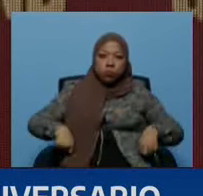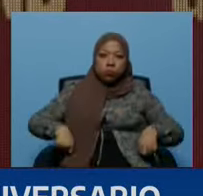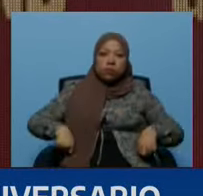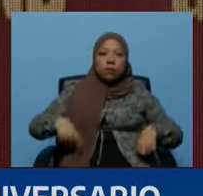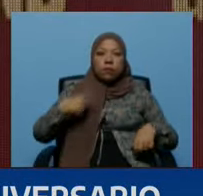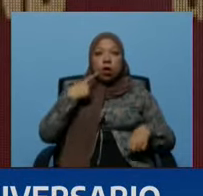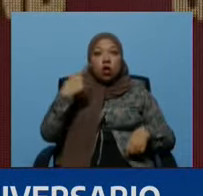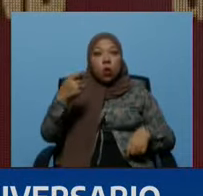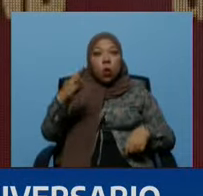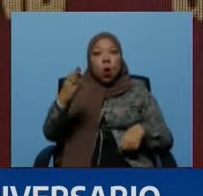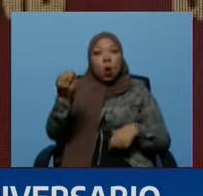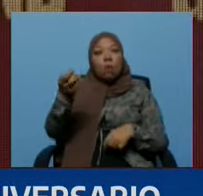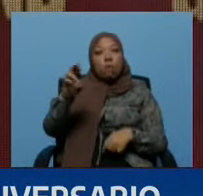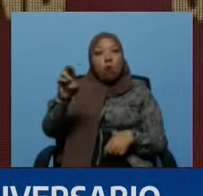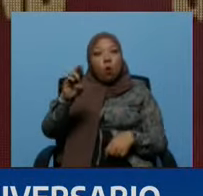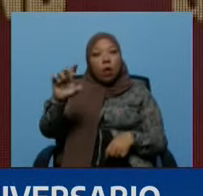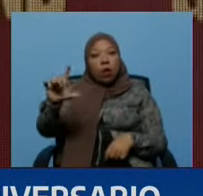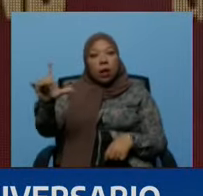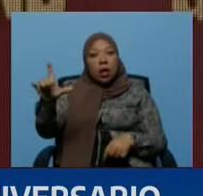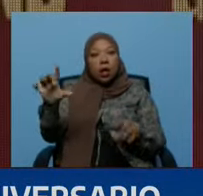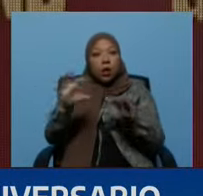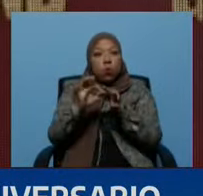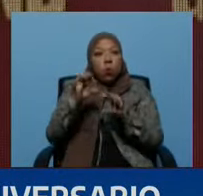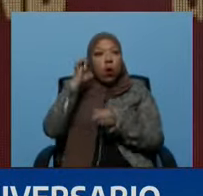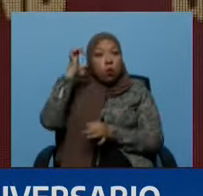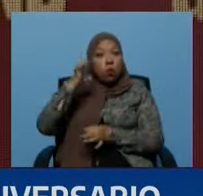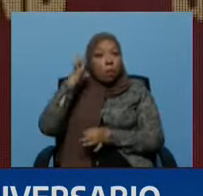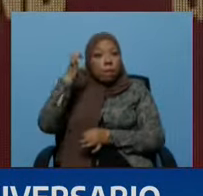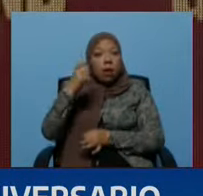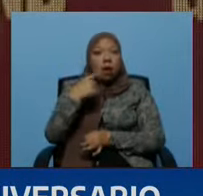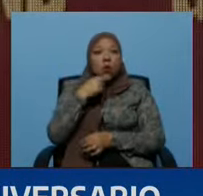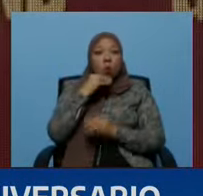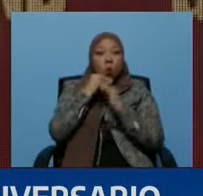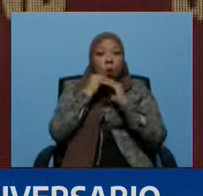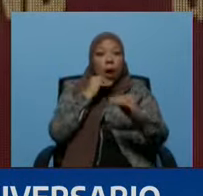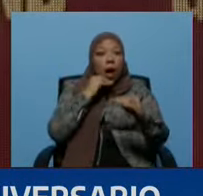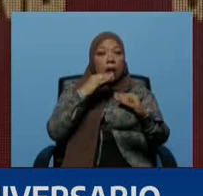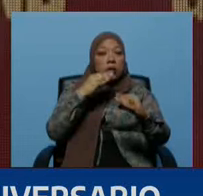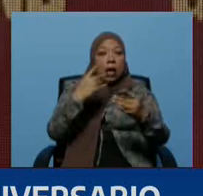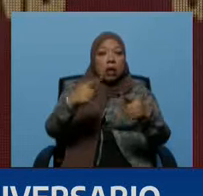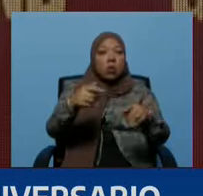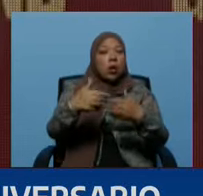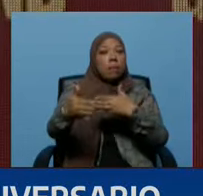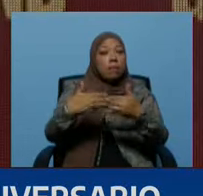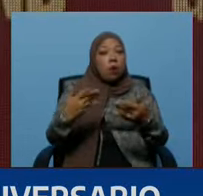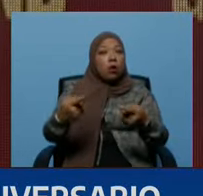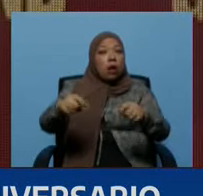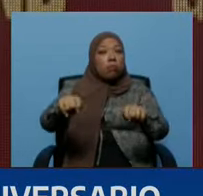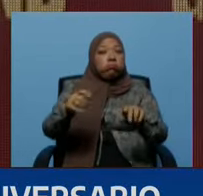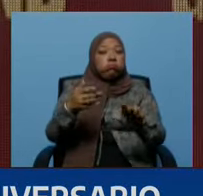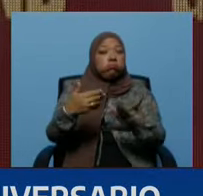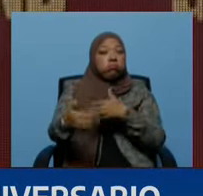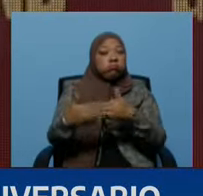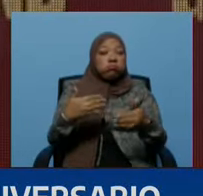Borrell, ni la Unión Europea, lo que la Unión Europea calla de manera criminal.